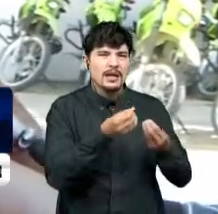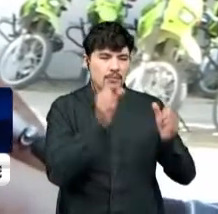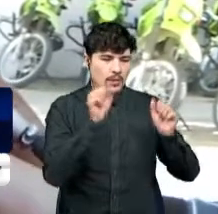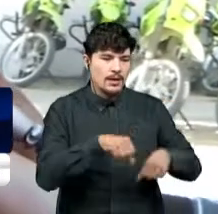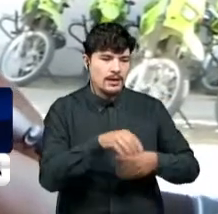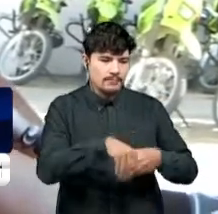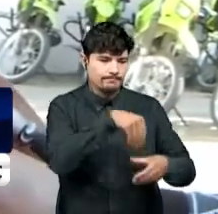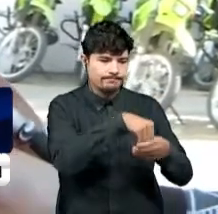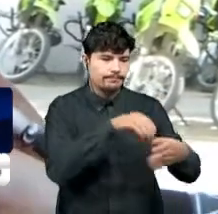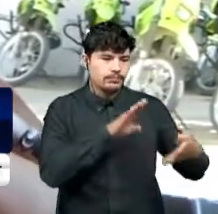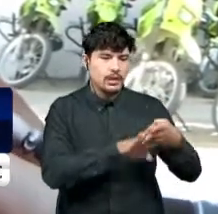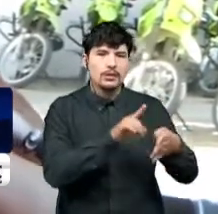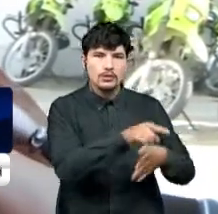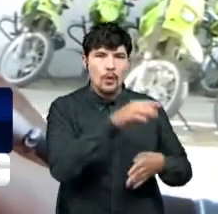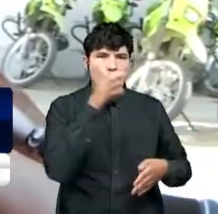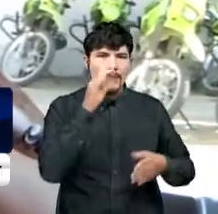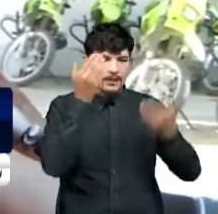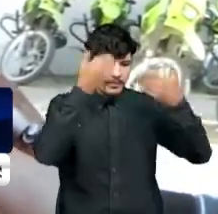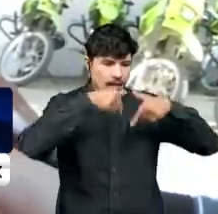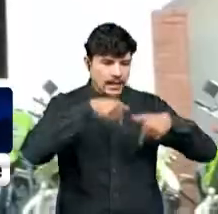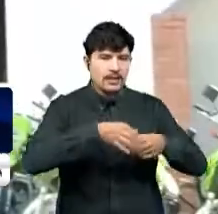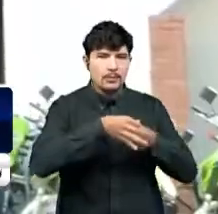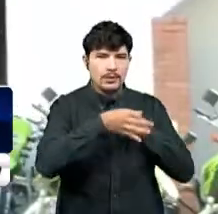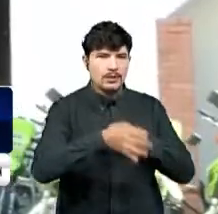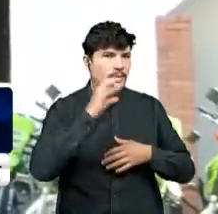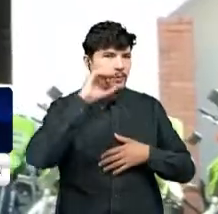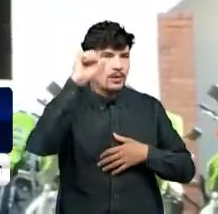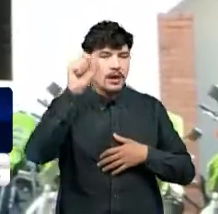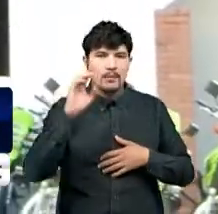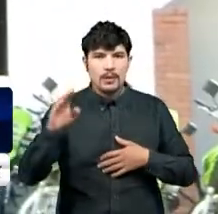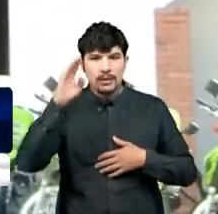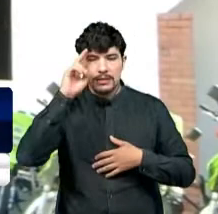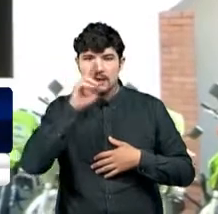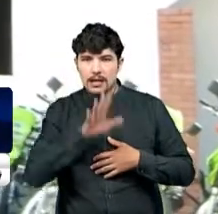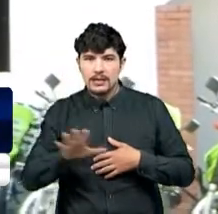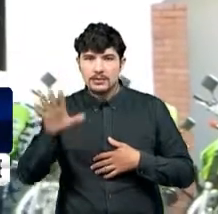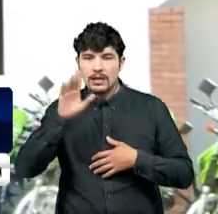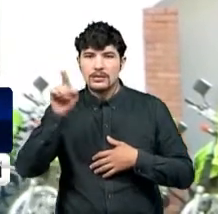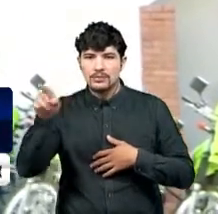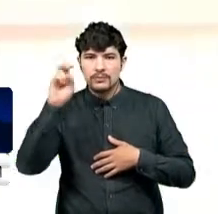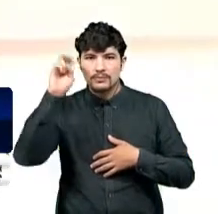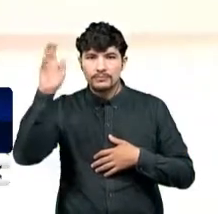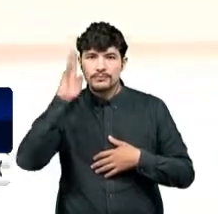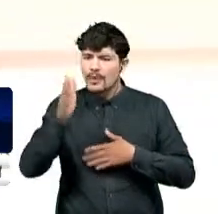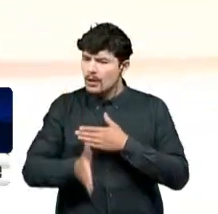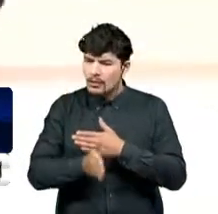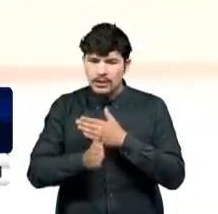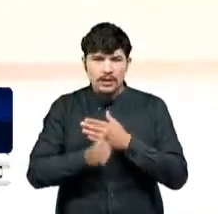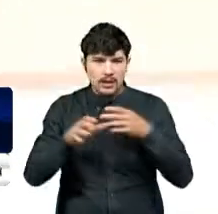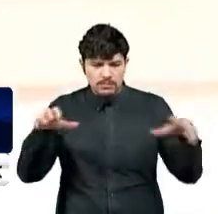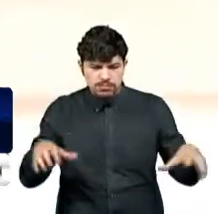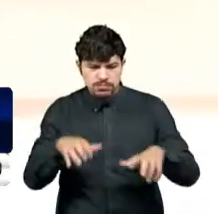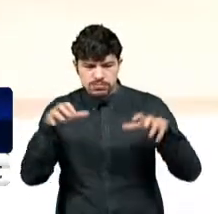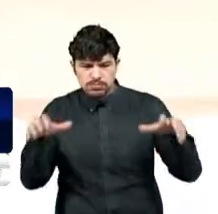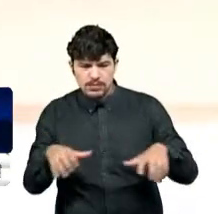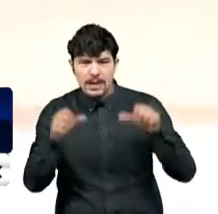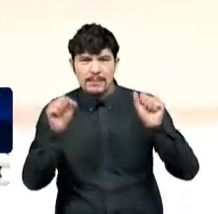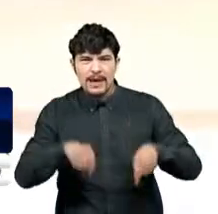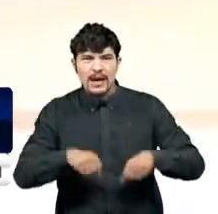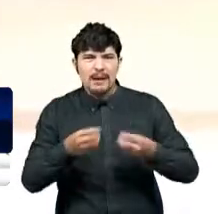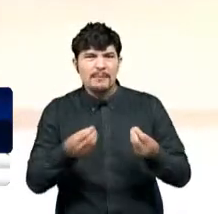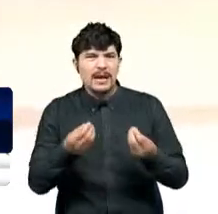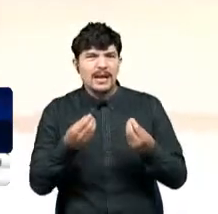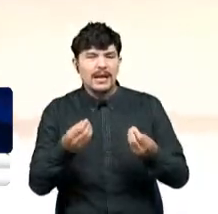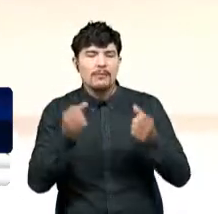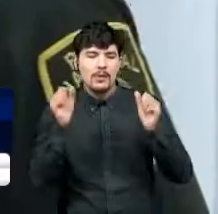se encontraba escondido aquí en el municipio de ocaña la policía de norte de santander indicó que continúa desplegando acciones contundentes encaminadas a fortalecer